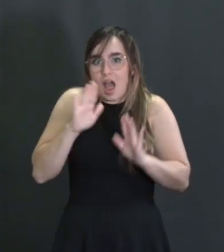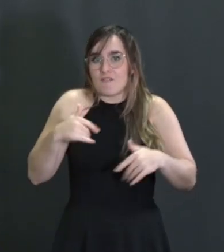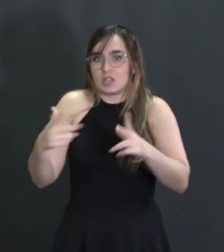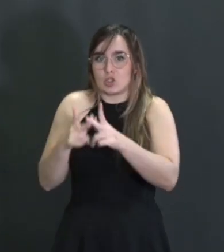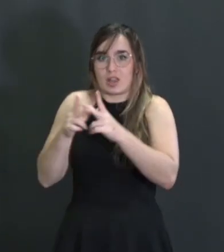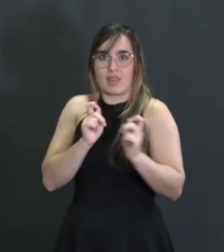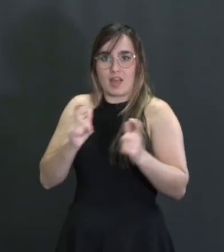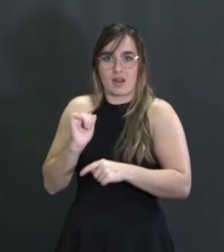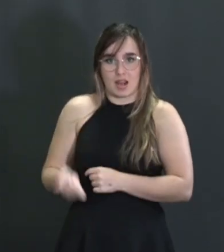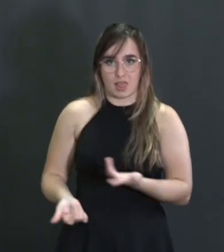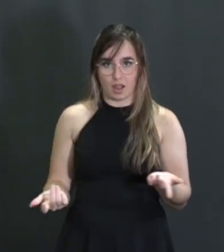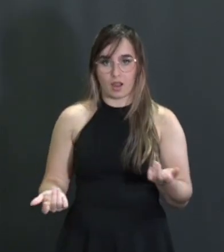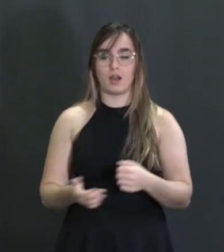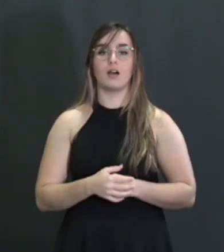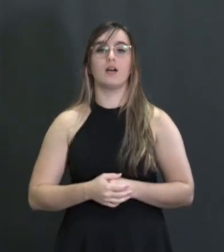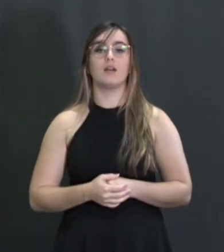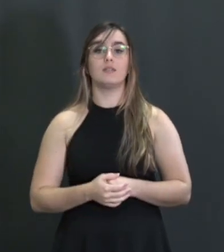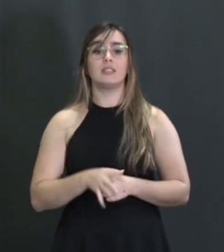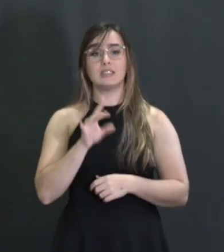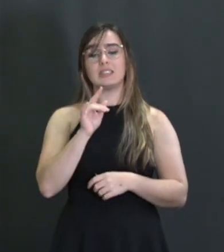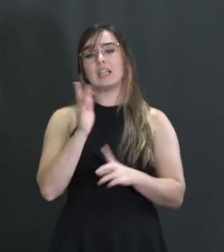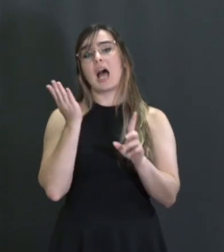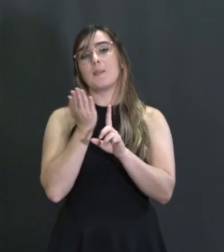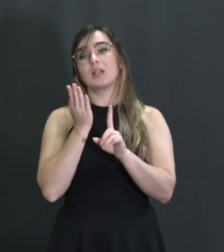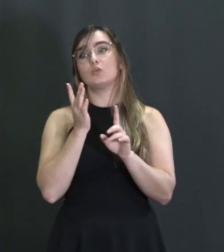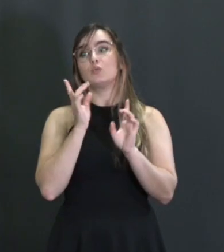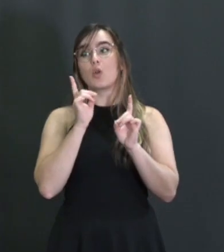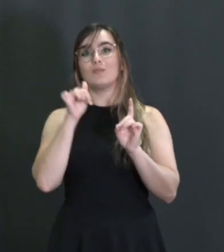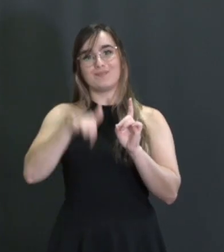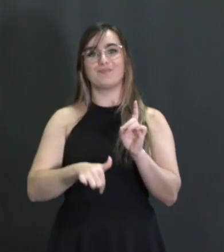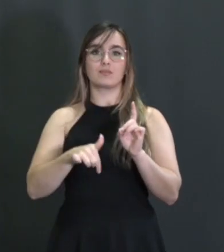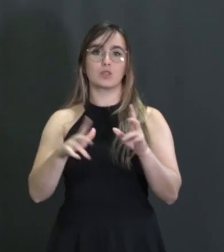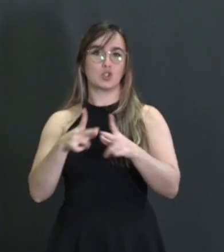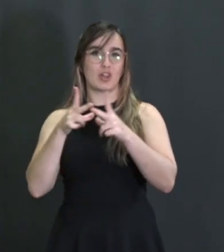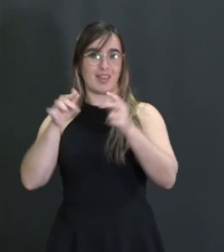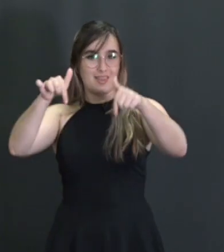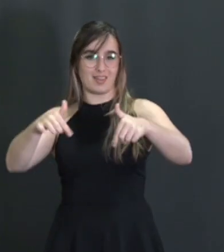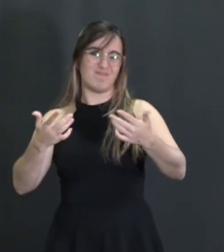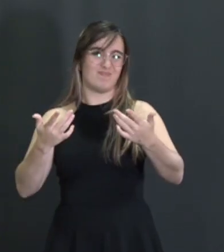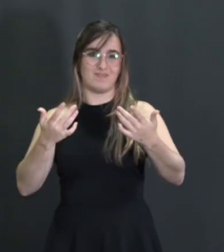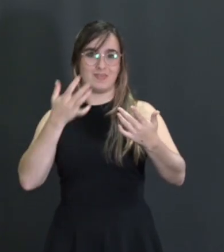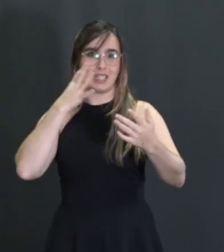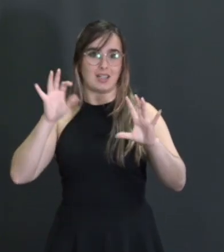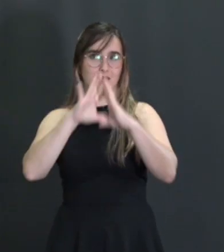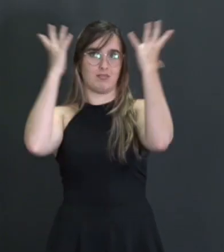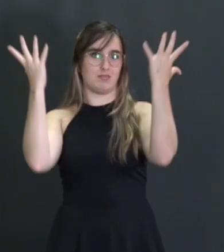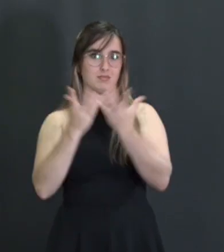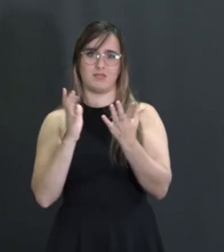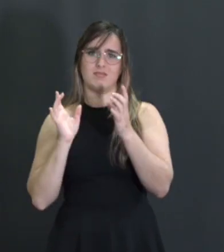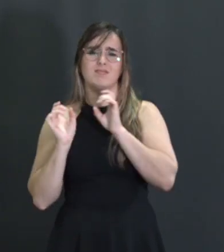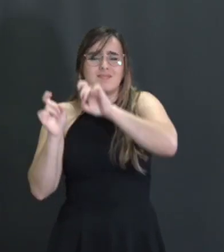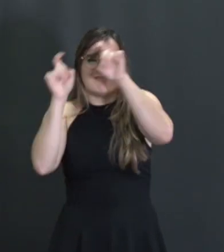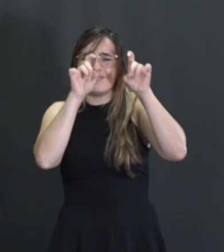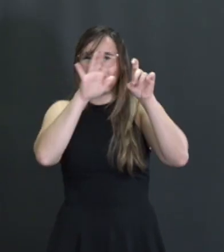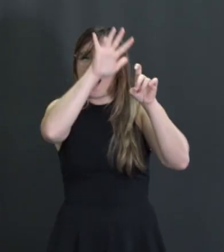esa amenaza, bueno, sabemos que no es propia solo de nuestra sociedad, sino que hay una realidad internacional en donde todo esto